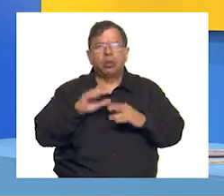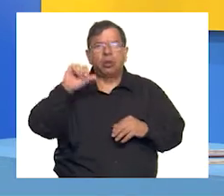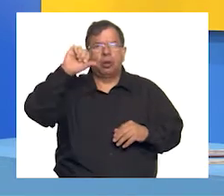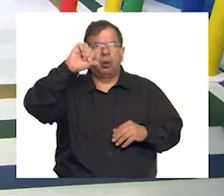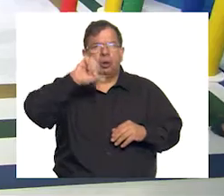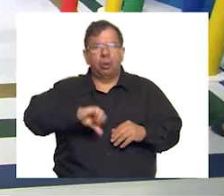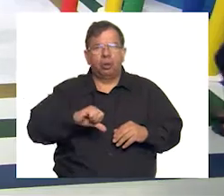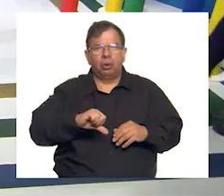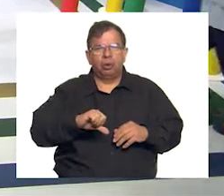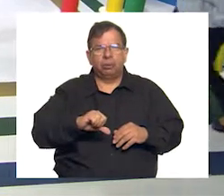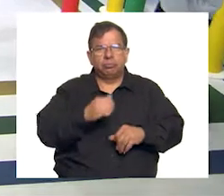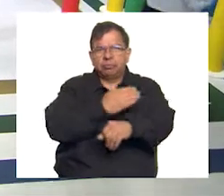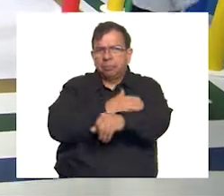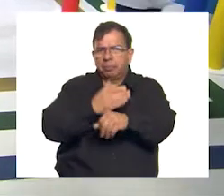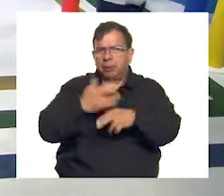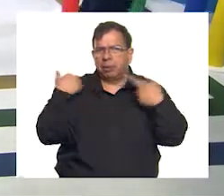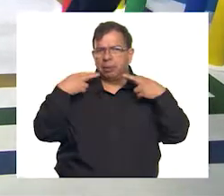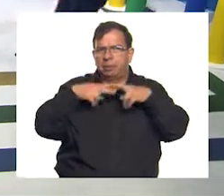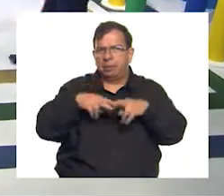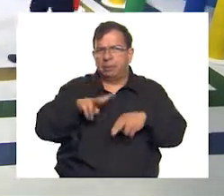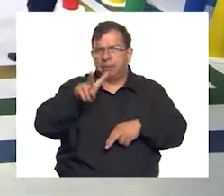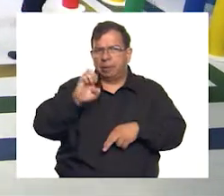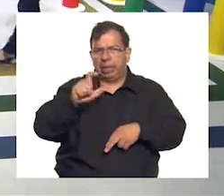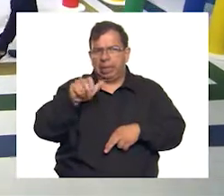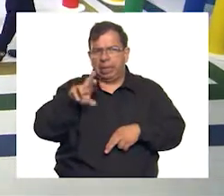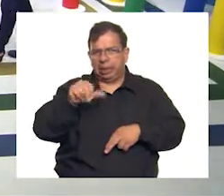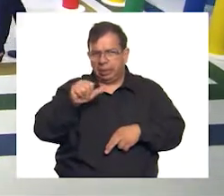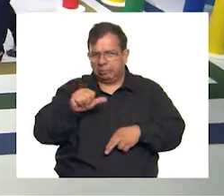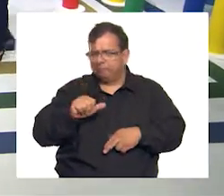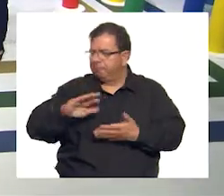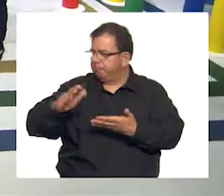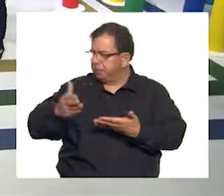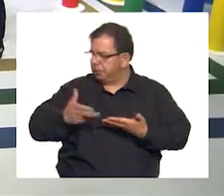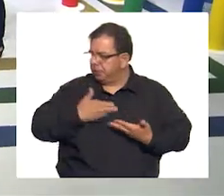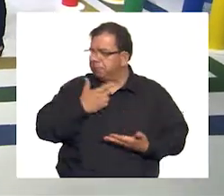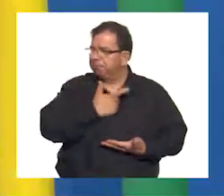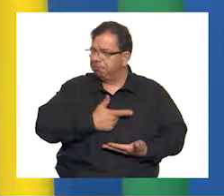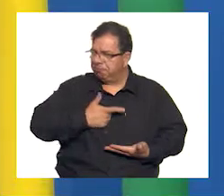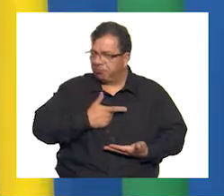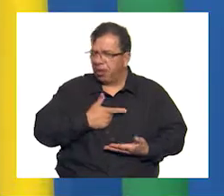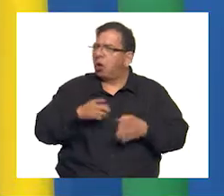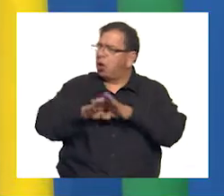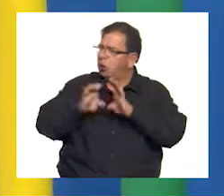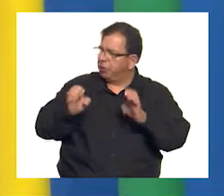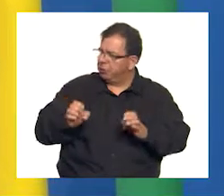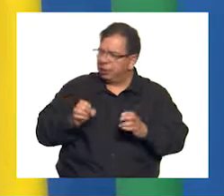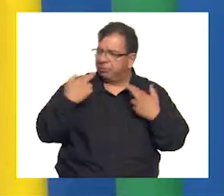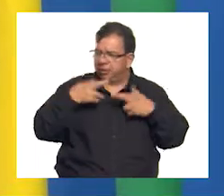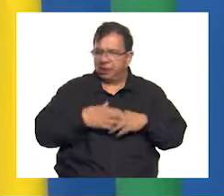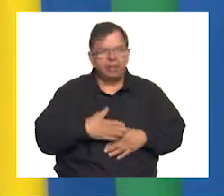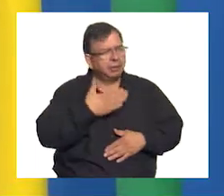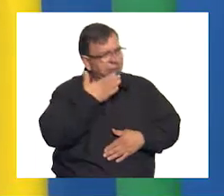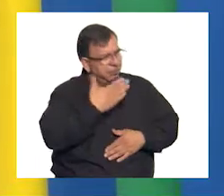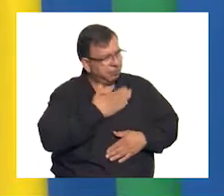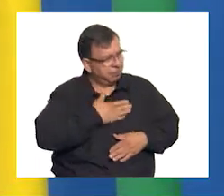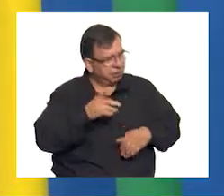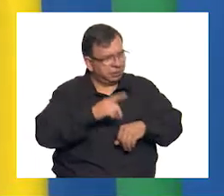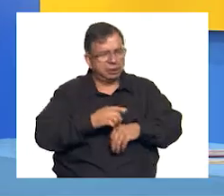de hoy nos acompaña la maestra Valeria Gallegos, a quien recibo con mucho gusto. ¿Cómo estás, maestra? Bien, Jenny. Buenos